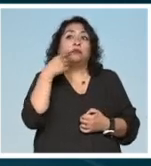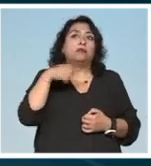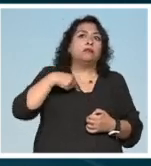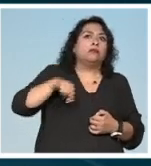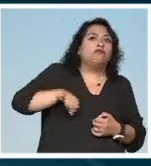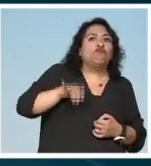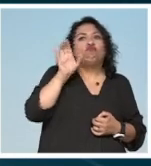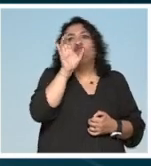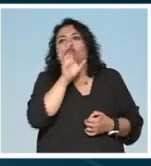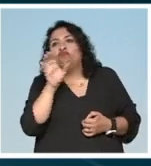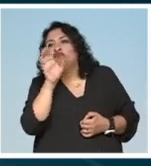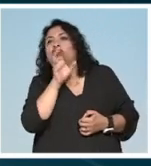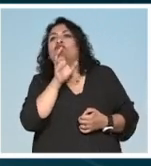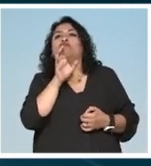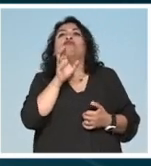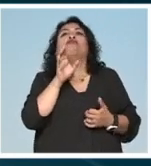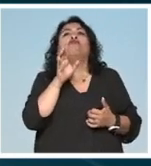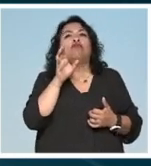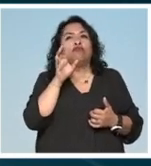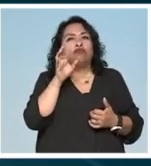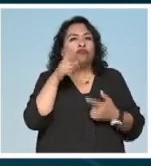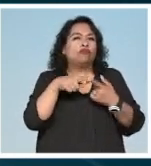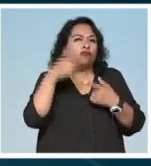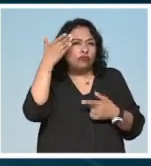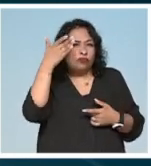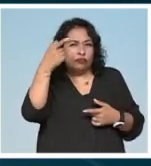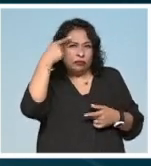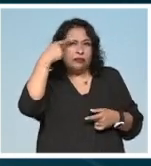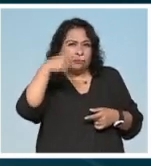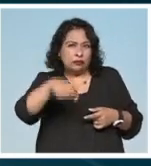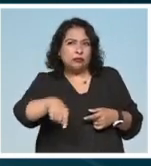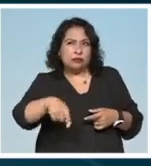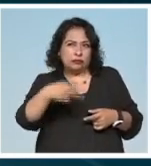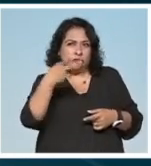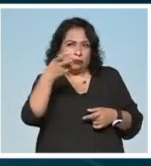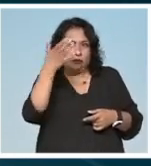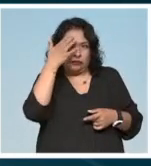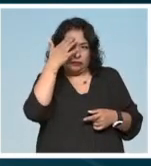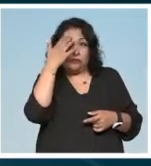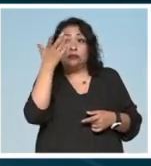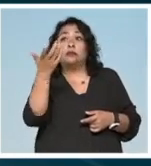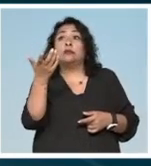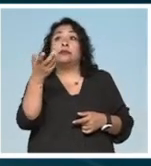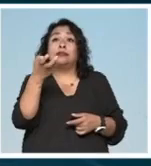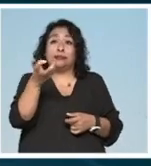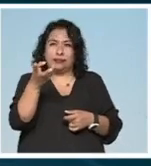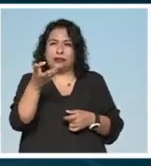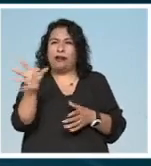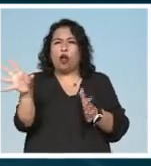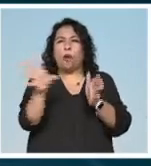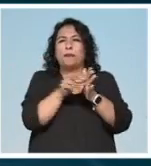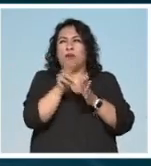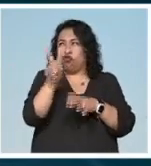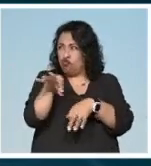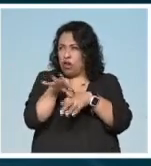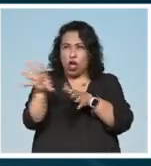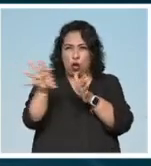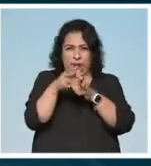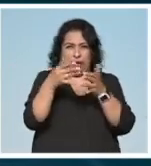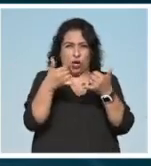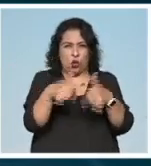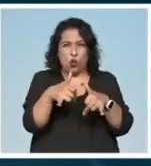interés, la dedicación del tiempo para acercarse a ellos. Al ser una imitación de la realidad, el